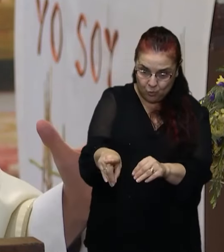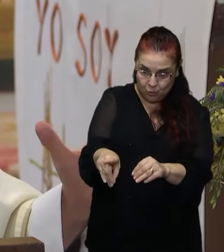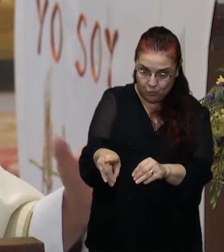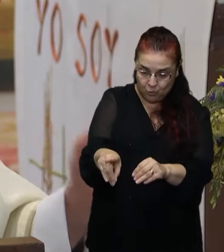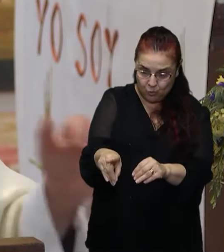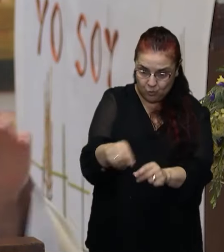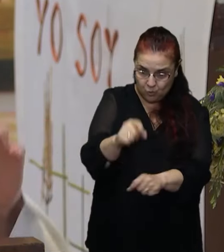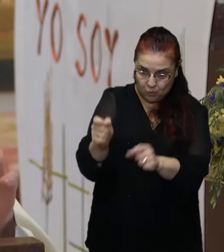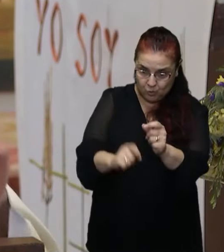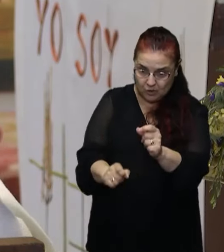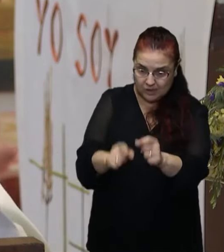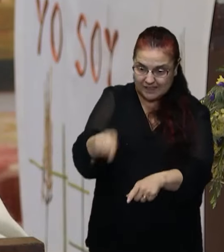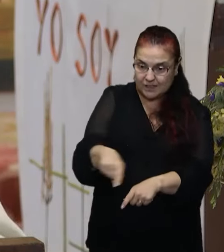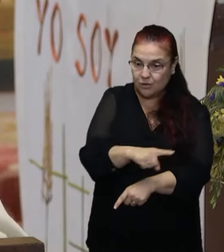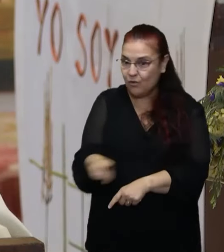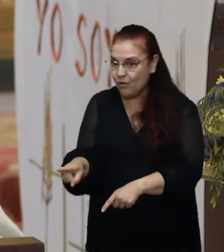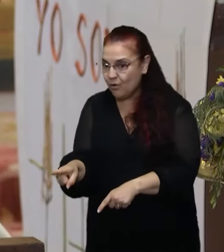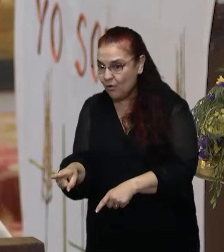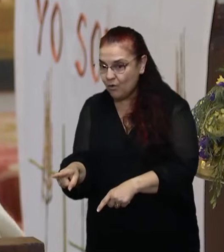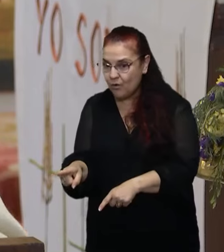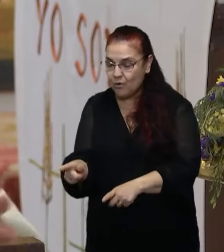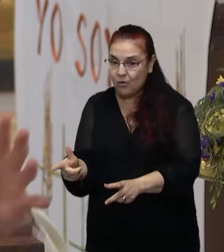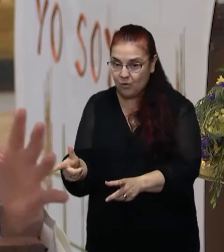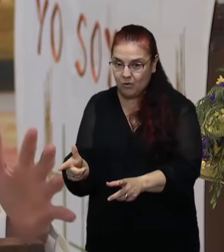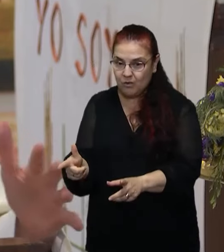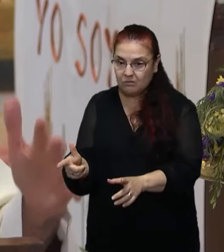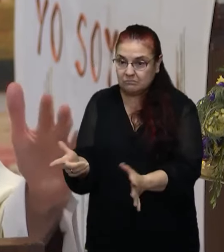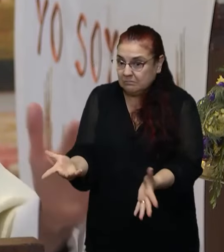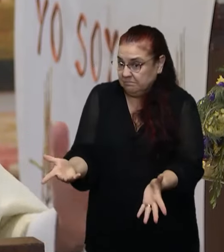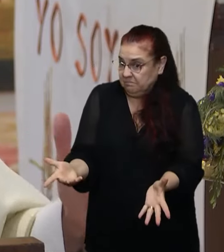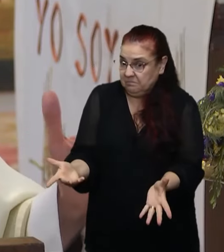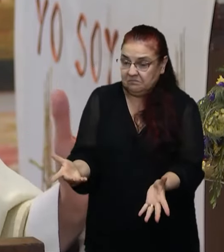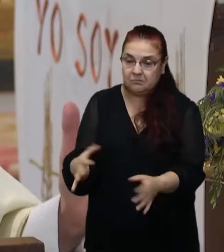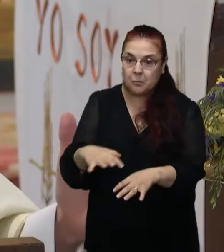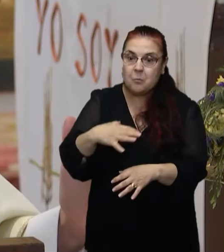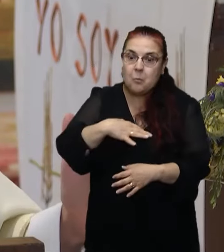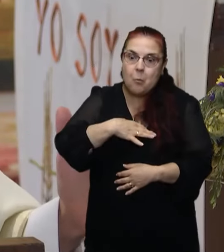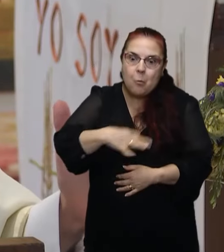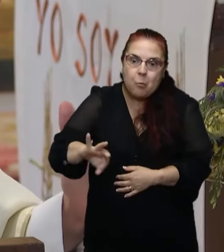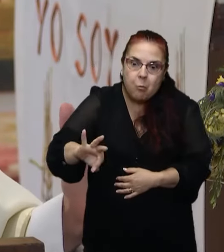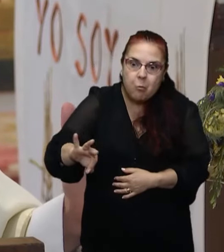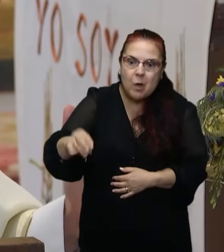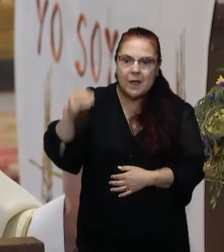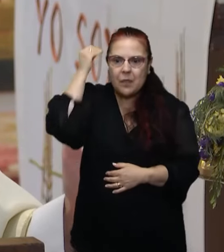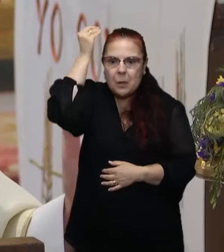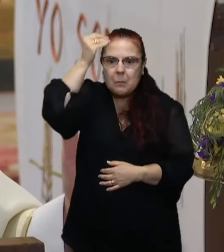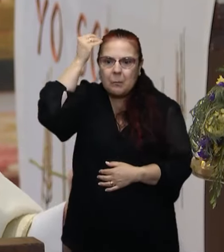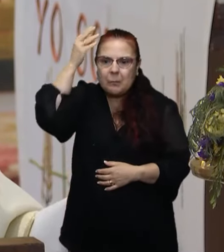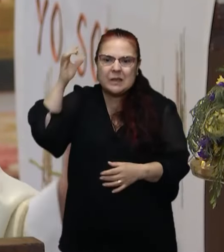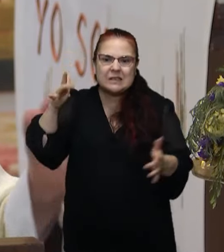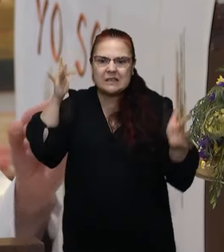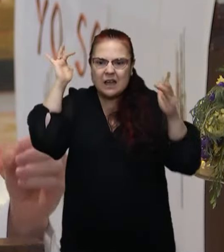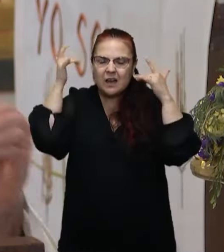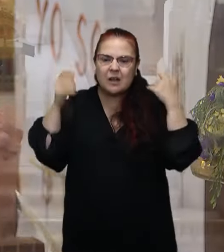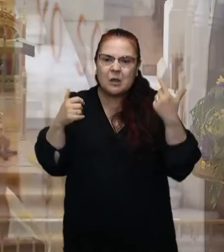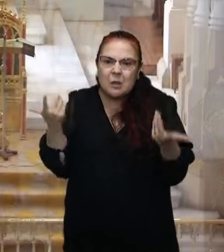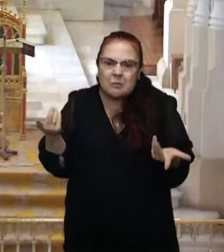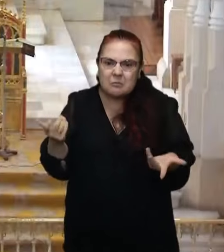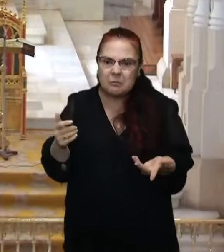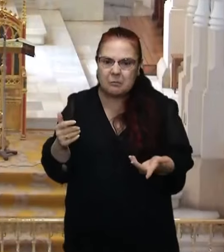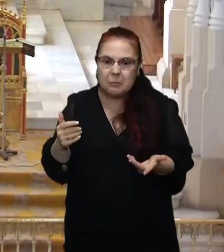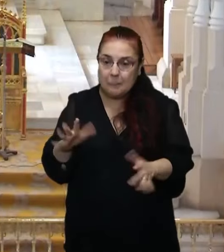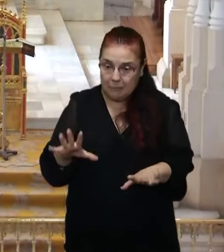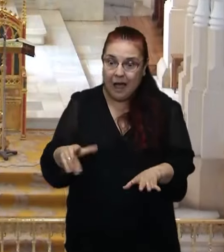ejemplo. O sea, pueden ser reflexiones o argumentos muy tontos, pero también muy verdaderos. La vida que